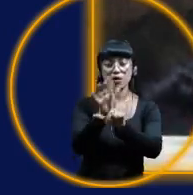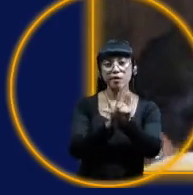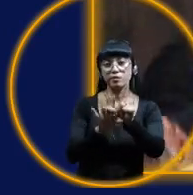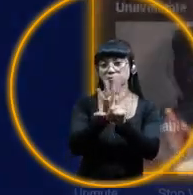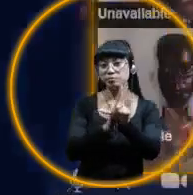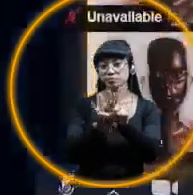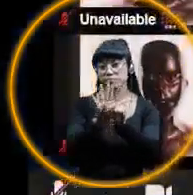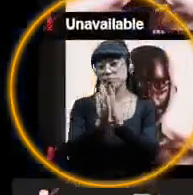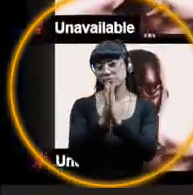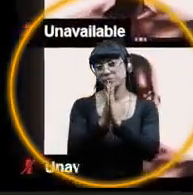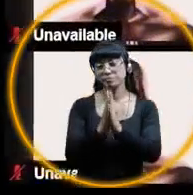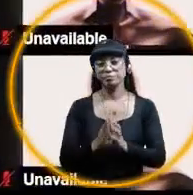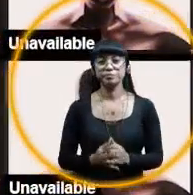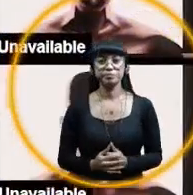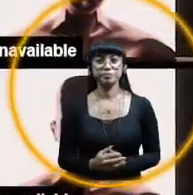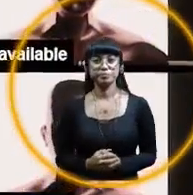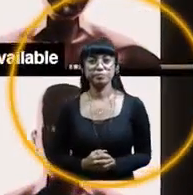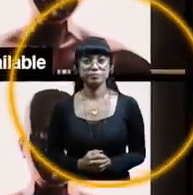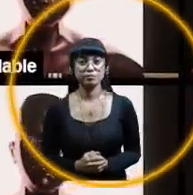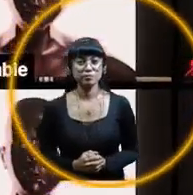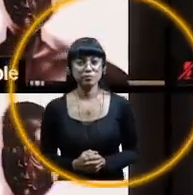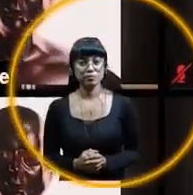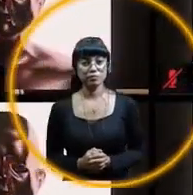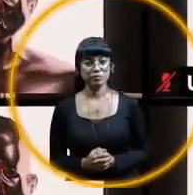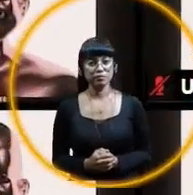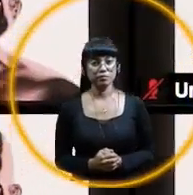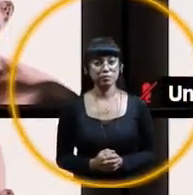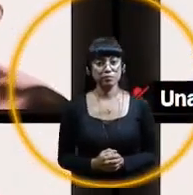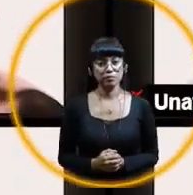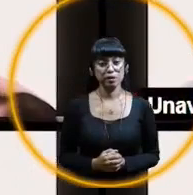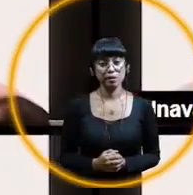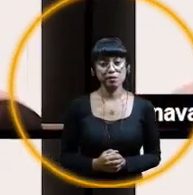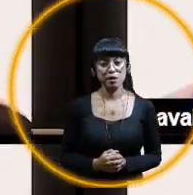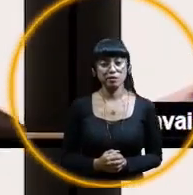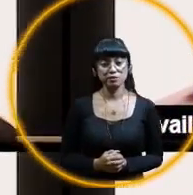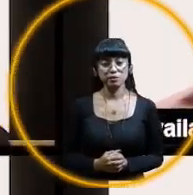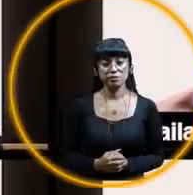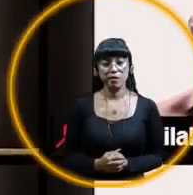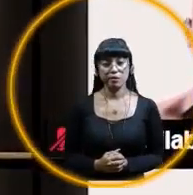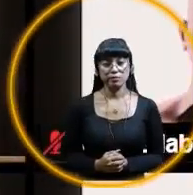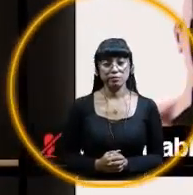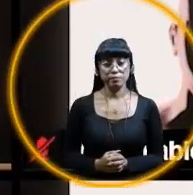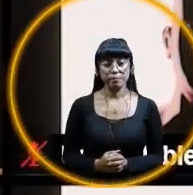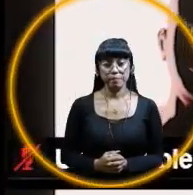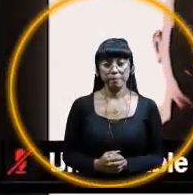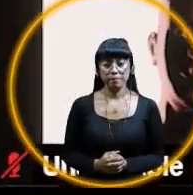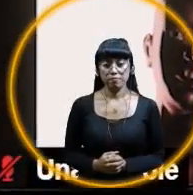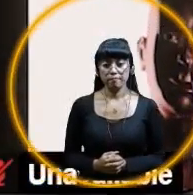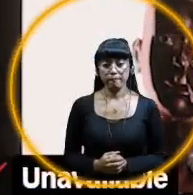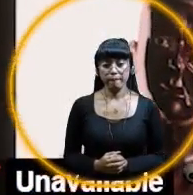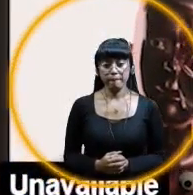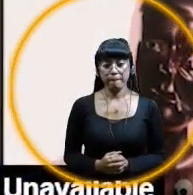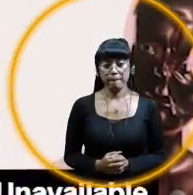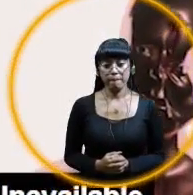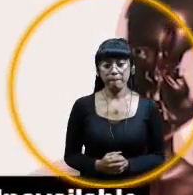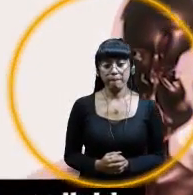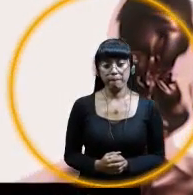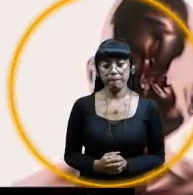Jessica y Ben. I'm alone at the party. We're all alone at the